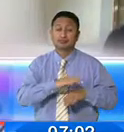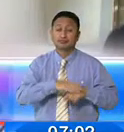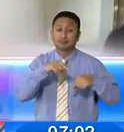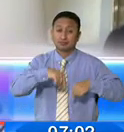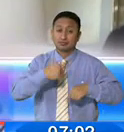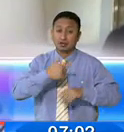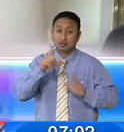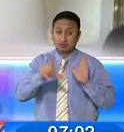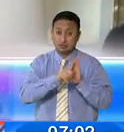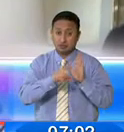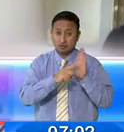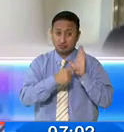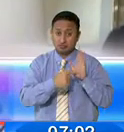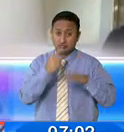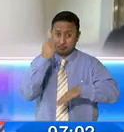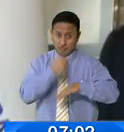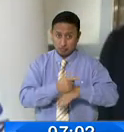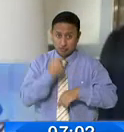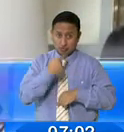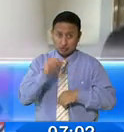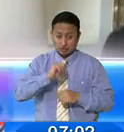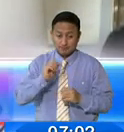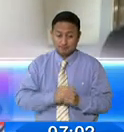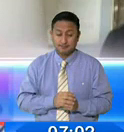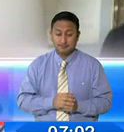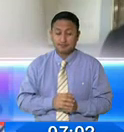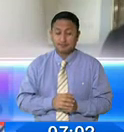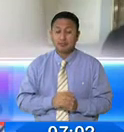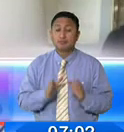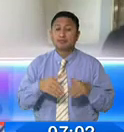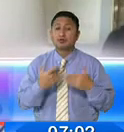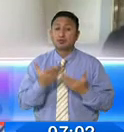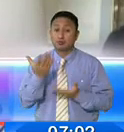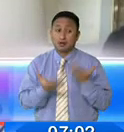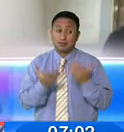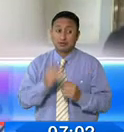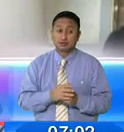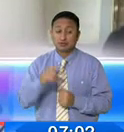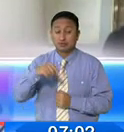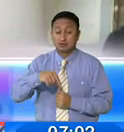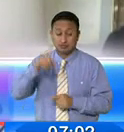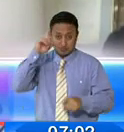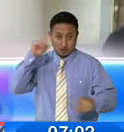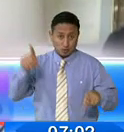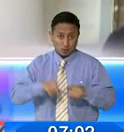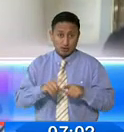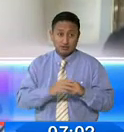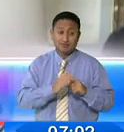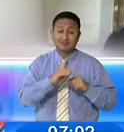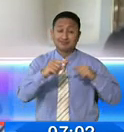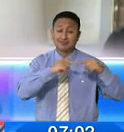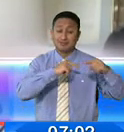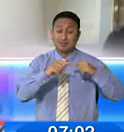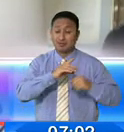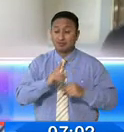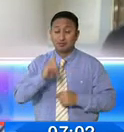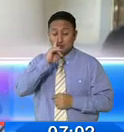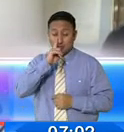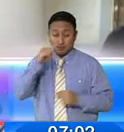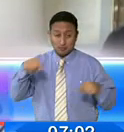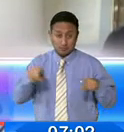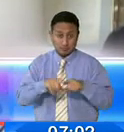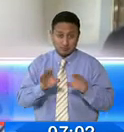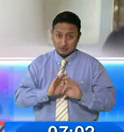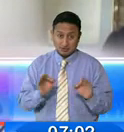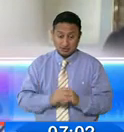la ley que establece claramente que, en caso de no existir acuerdo entre empleadores y trabajadores, el Ministerio